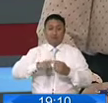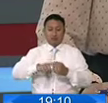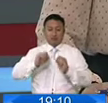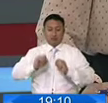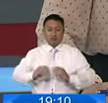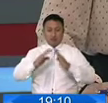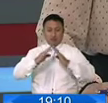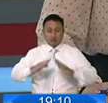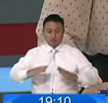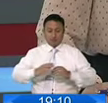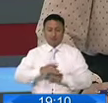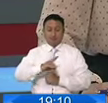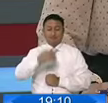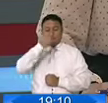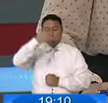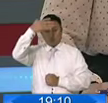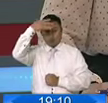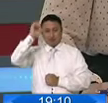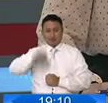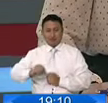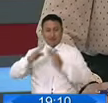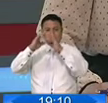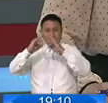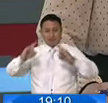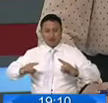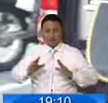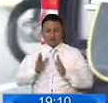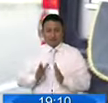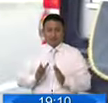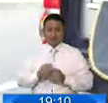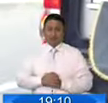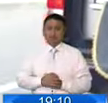y en su natal santo domingo de los ángeles